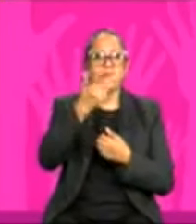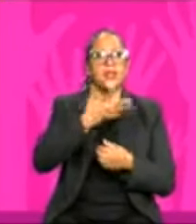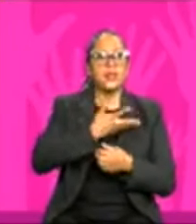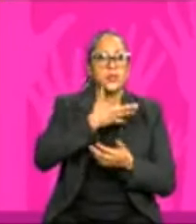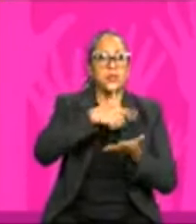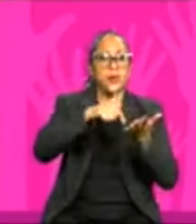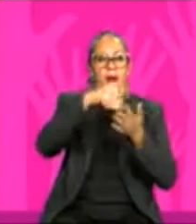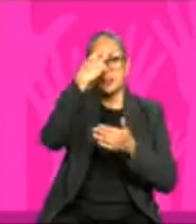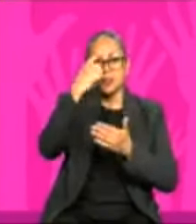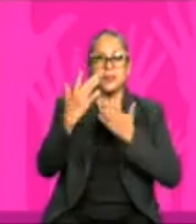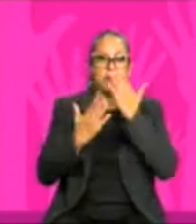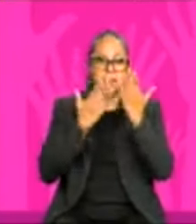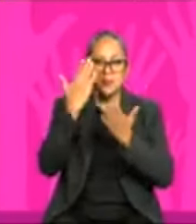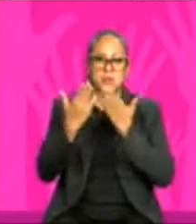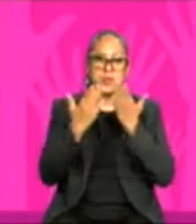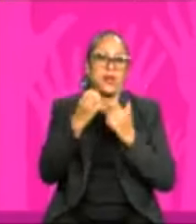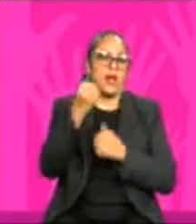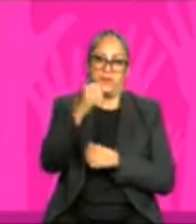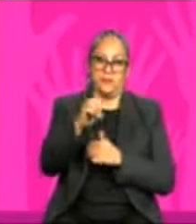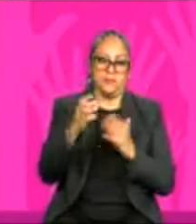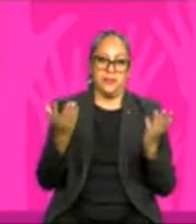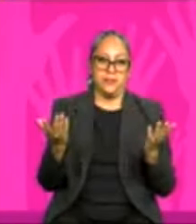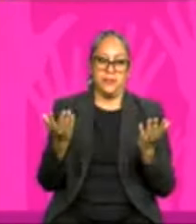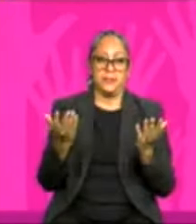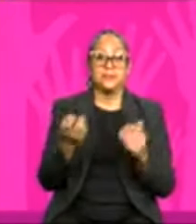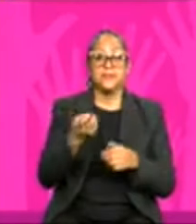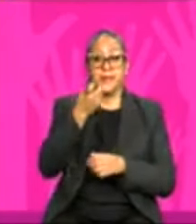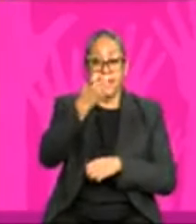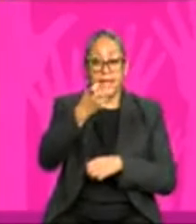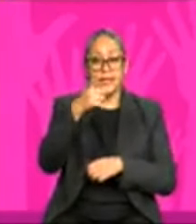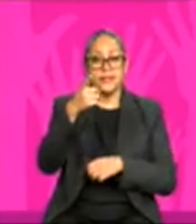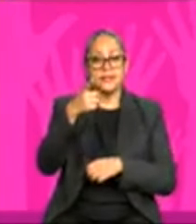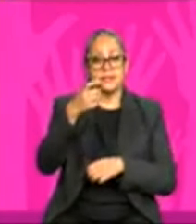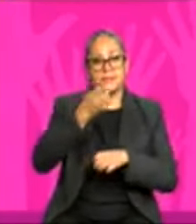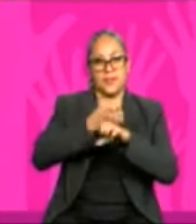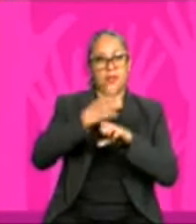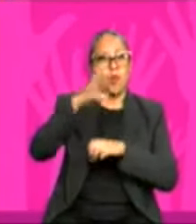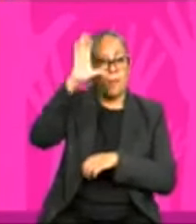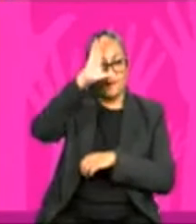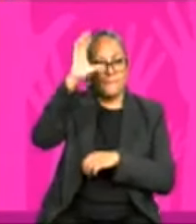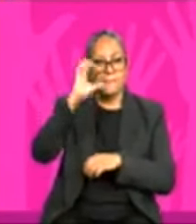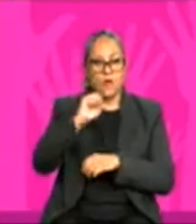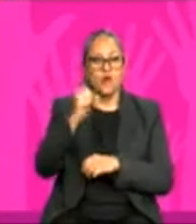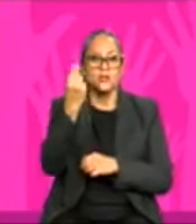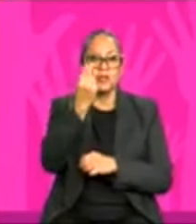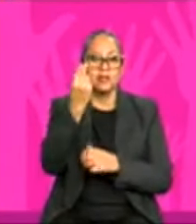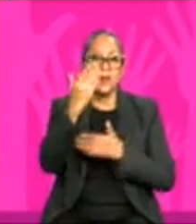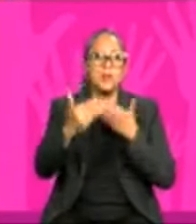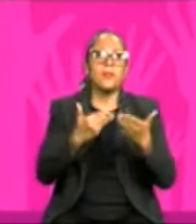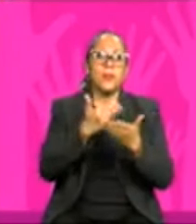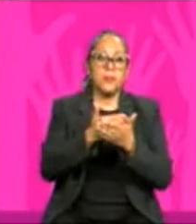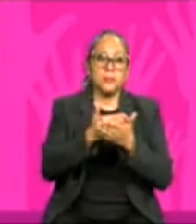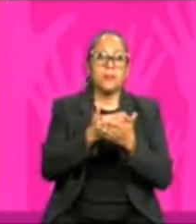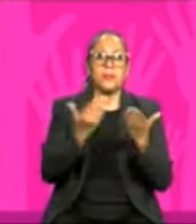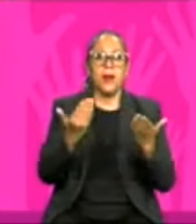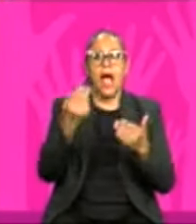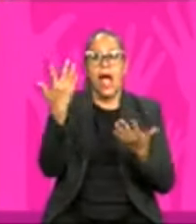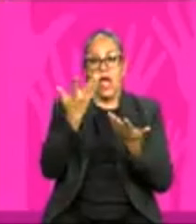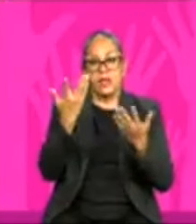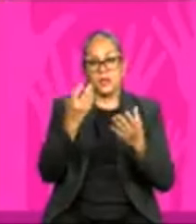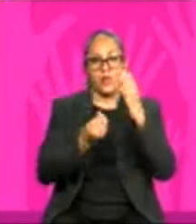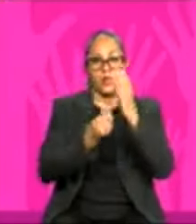o sí. El Morelos Digital que proponemos será transversal en el área de salud. Proponemos una digitalización de los